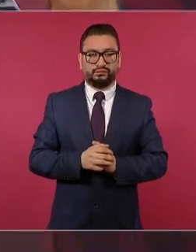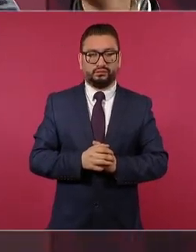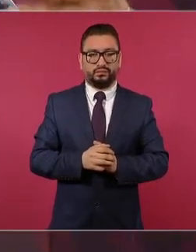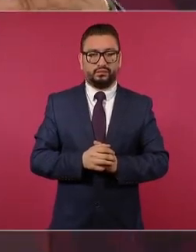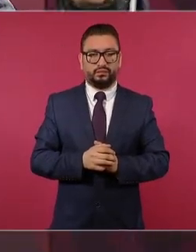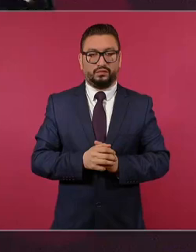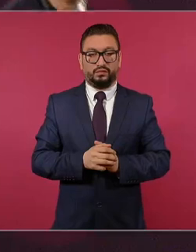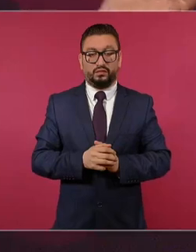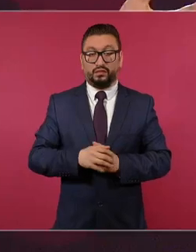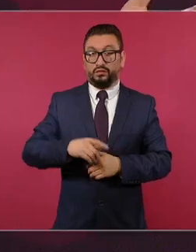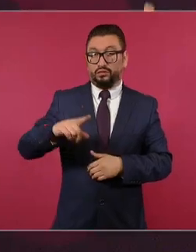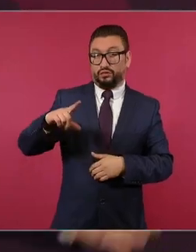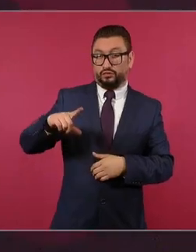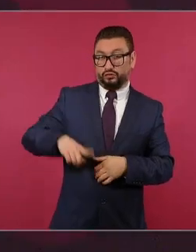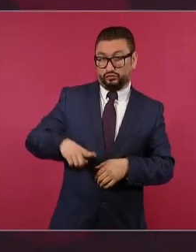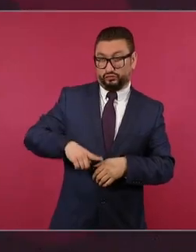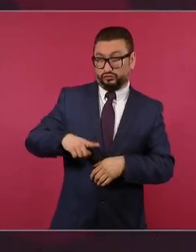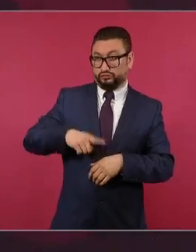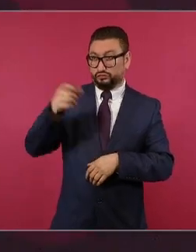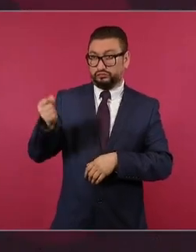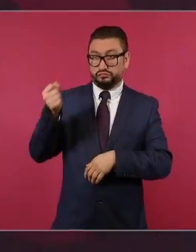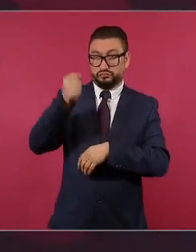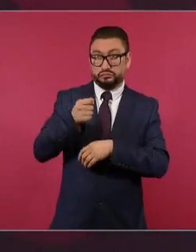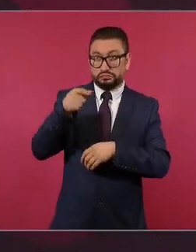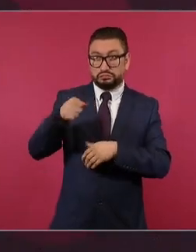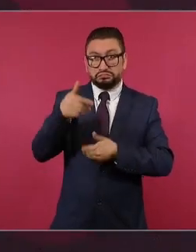habían tenido un gobierno progresista.